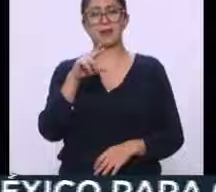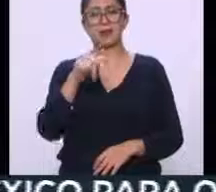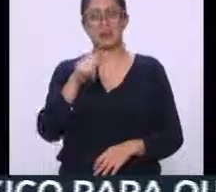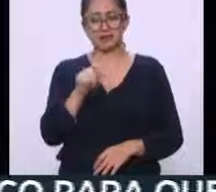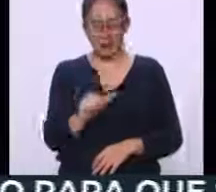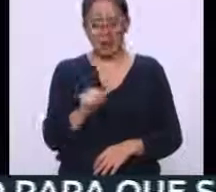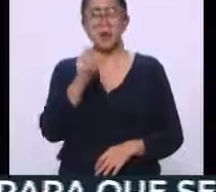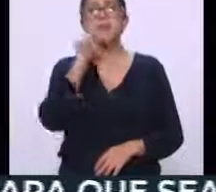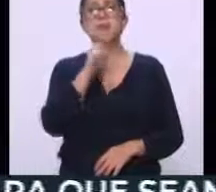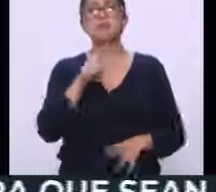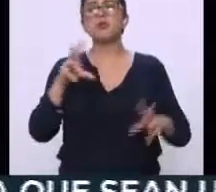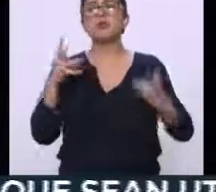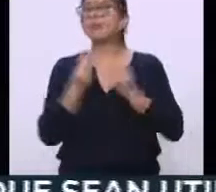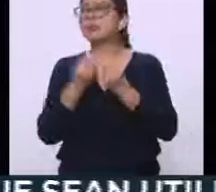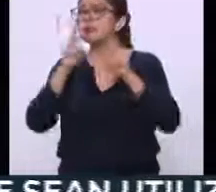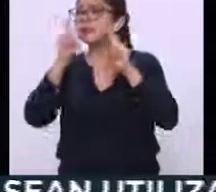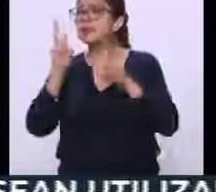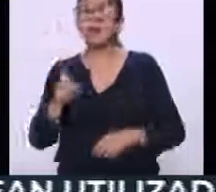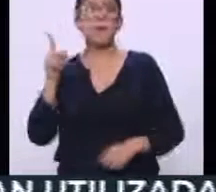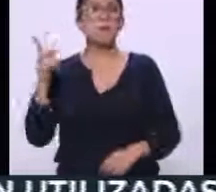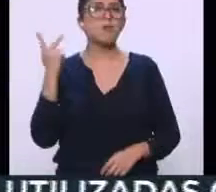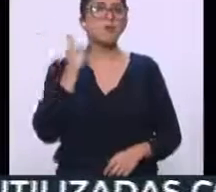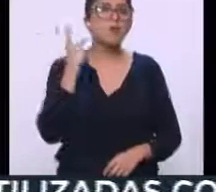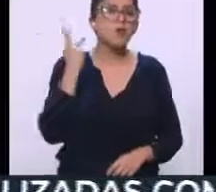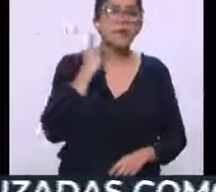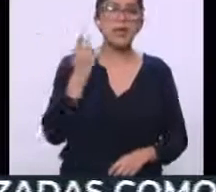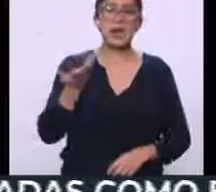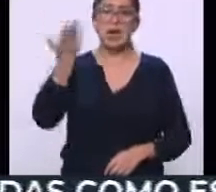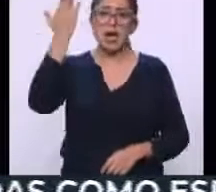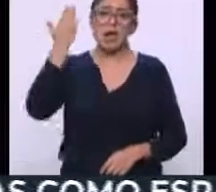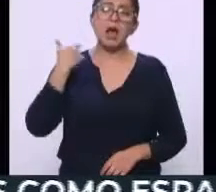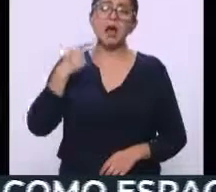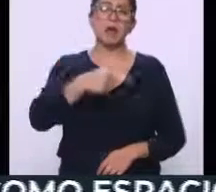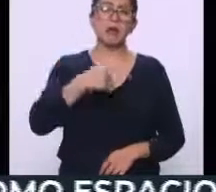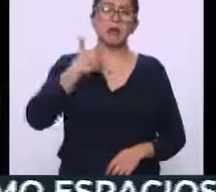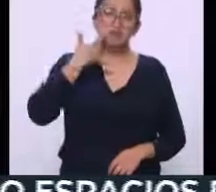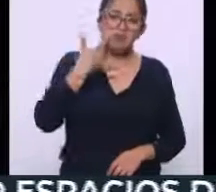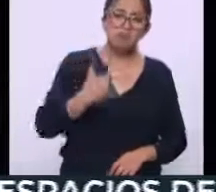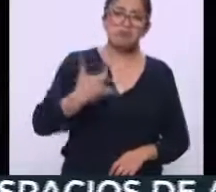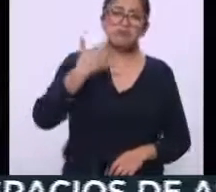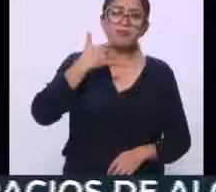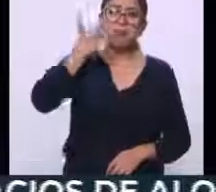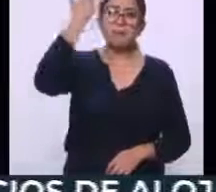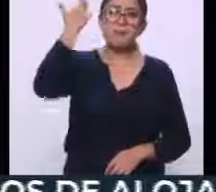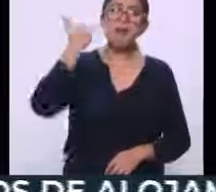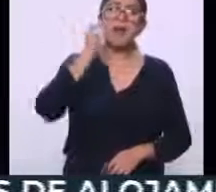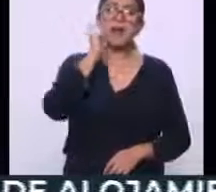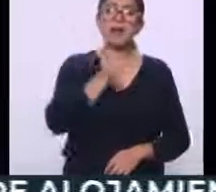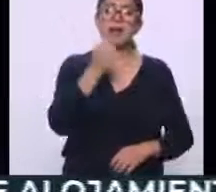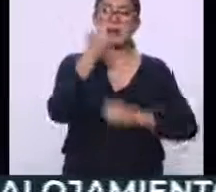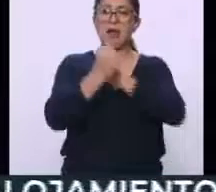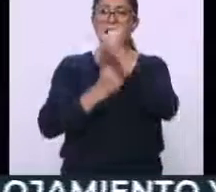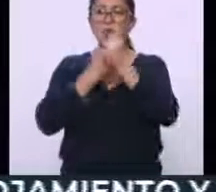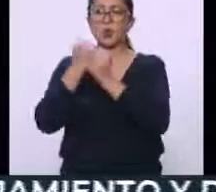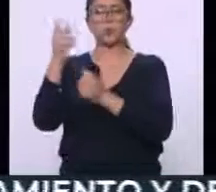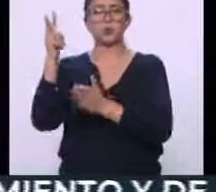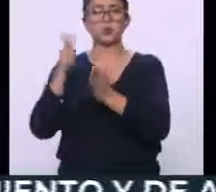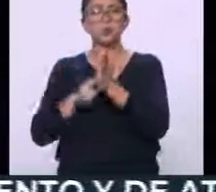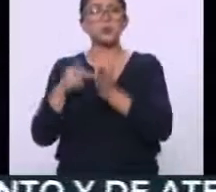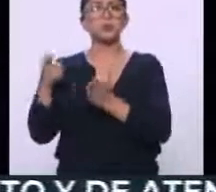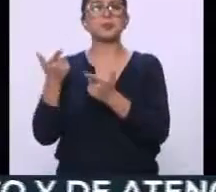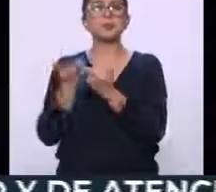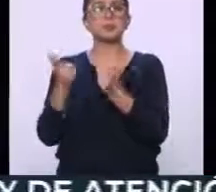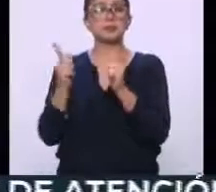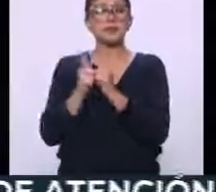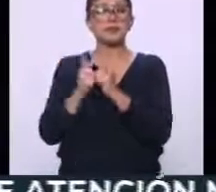además a través de la política. Ella formó parte de esa lucha que se dio en el 2000 de un partido feminista y